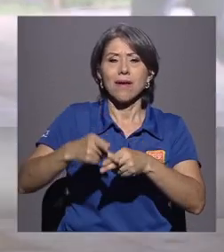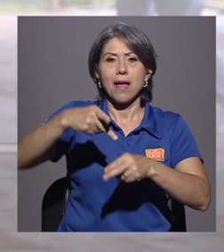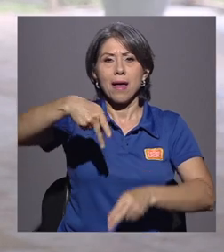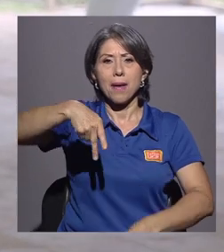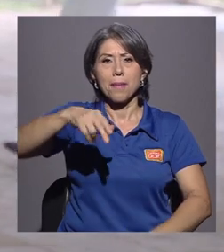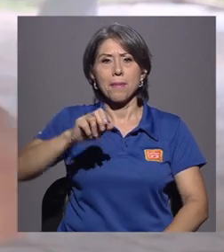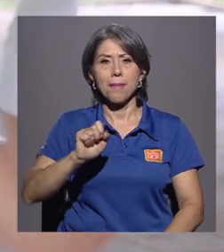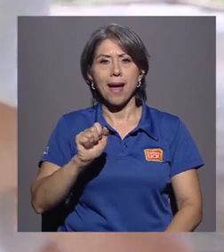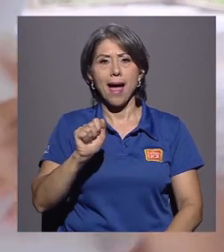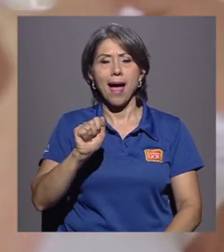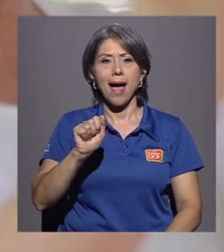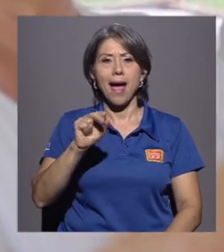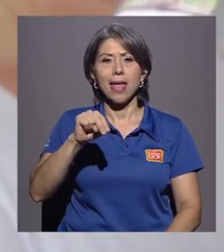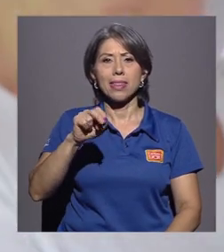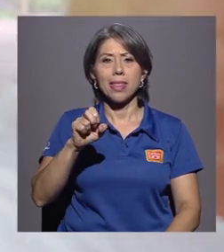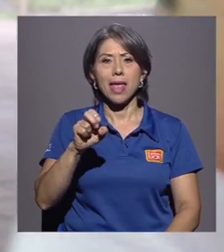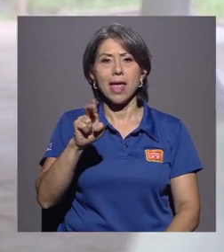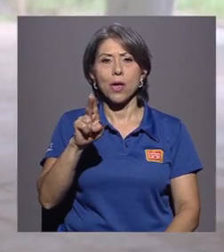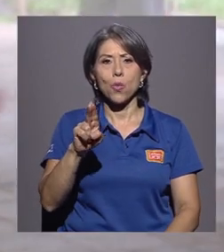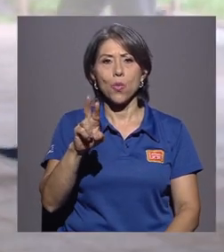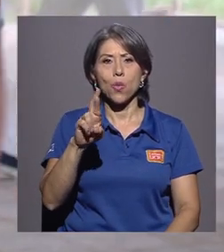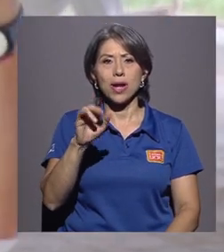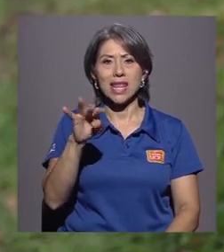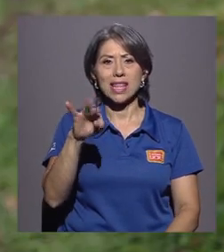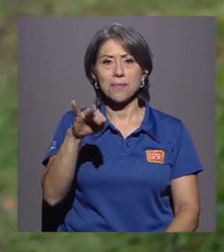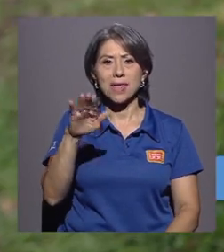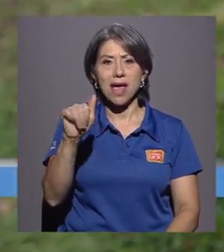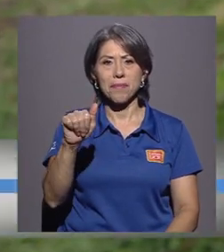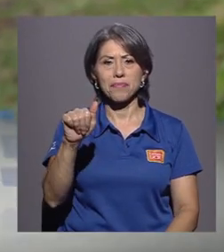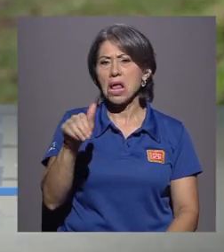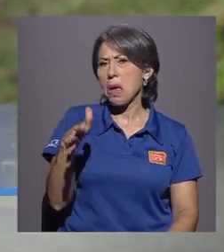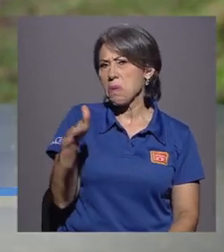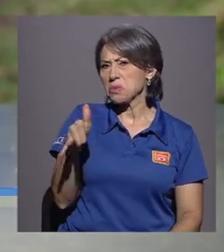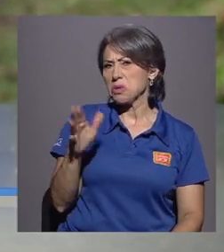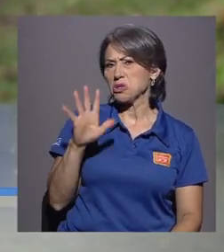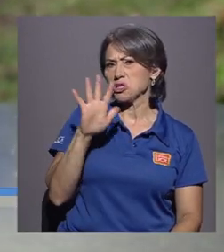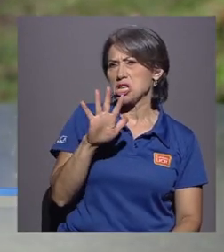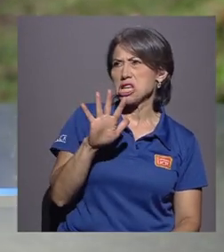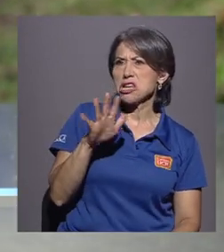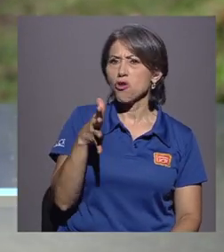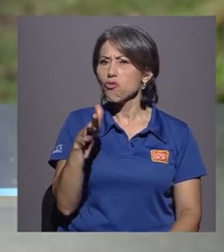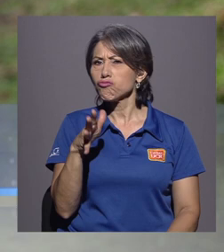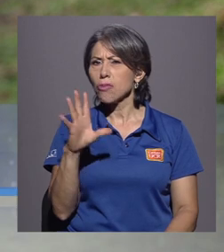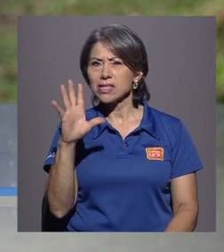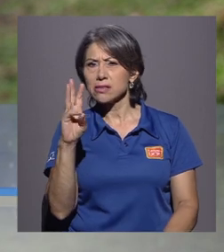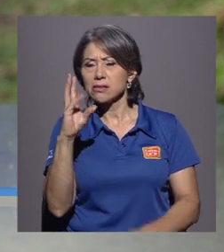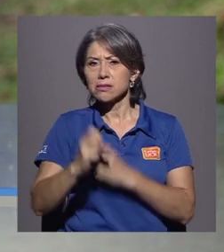pan euritmia tengo como cinco o seis años de practicarlo